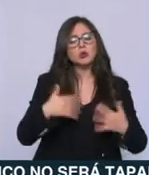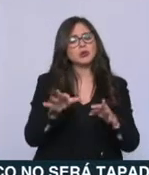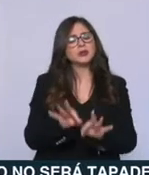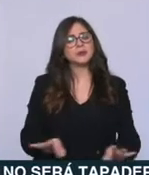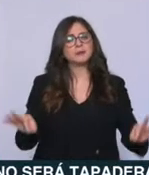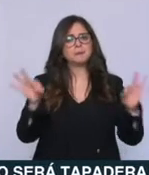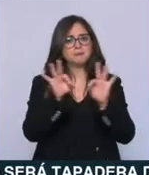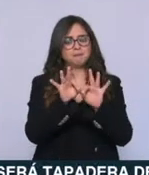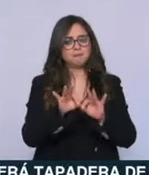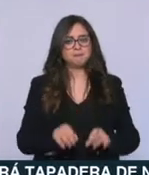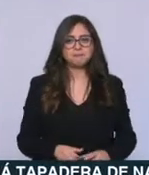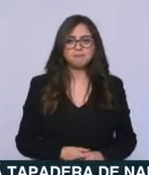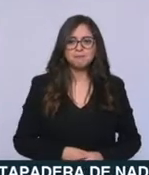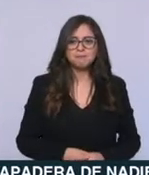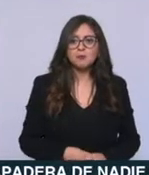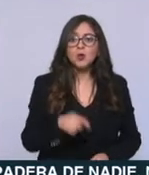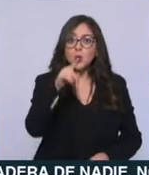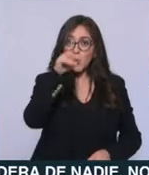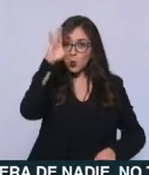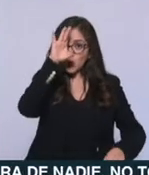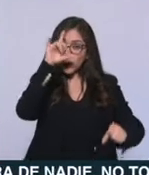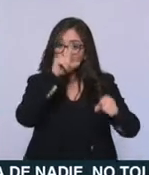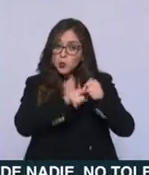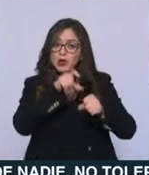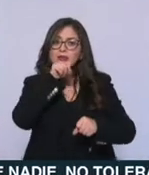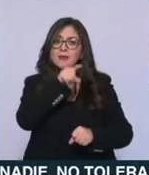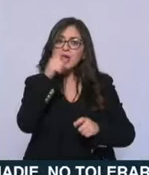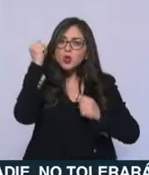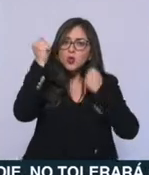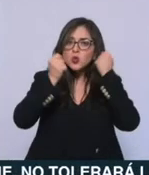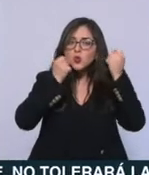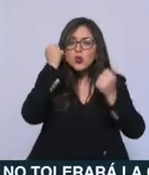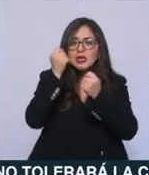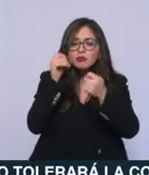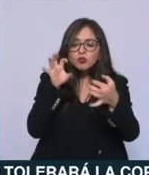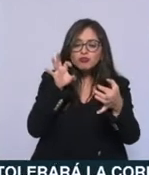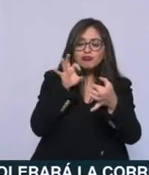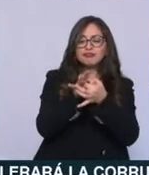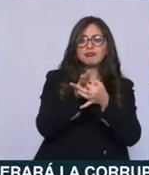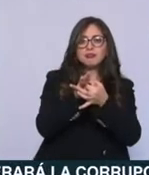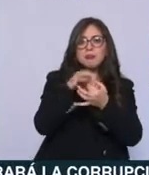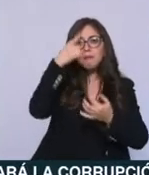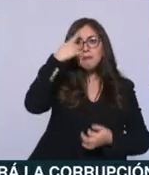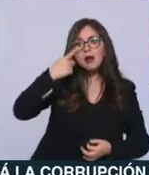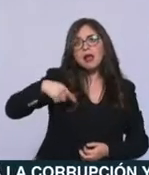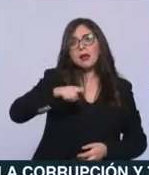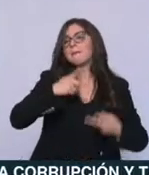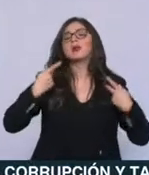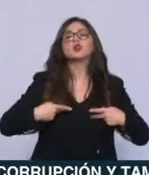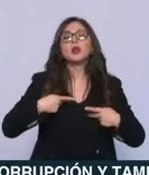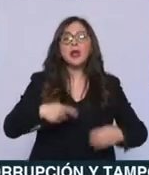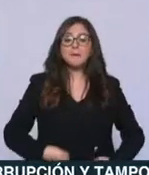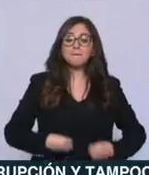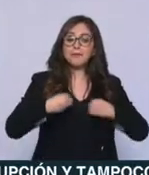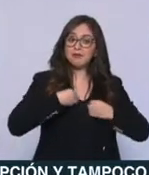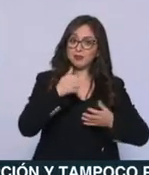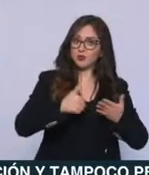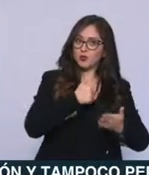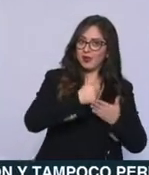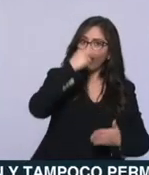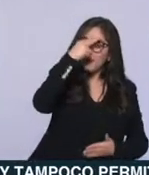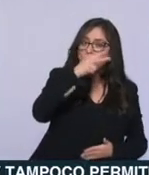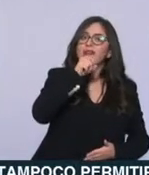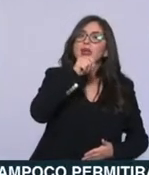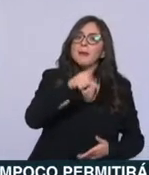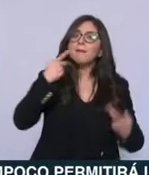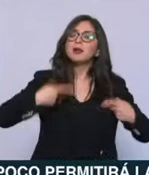la cultura y el turismo que se están uniendo y están fusionando cosas para que toda la gente que no solo está en la capital, sino los que vienen, puedan disfrutar.